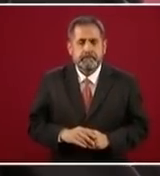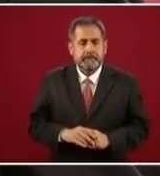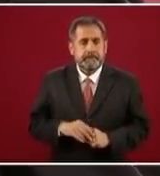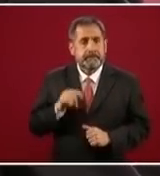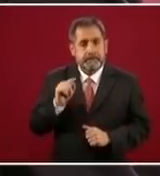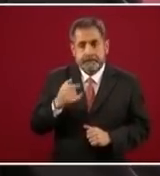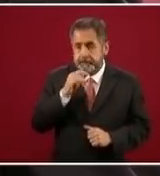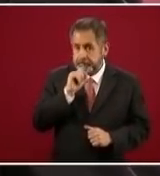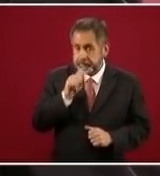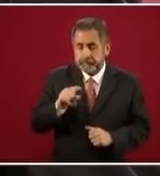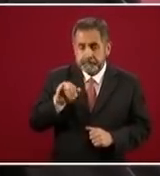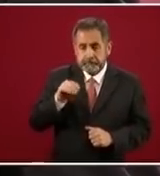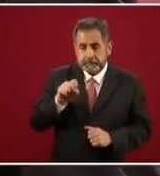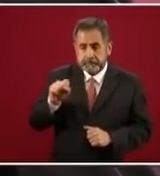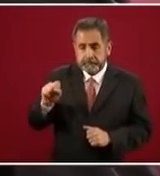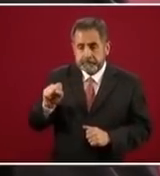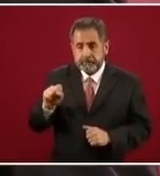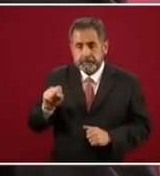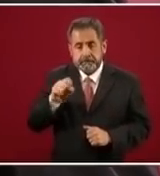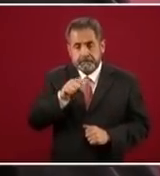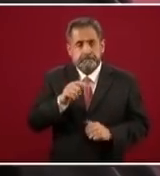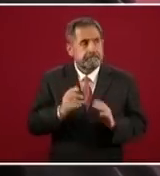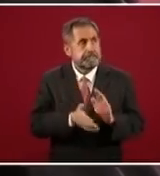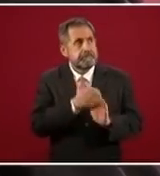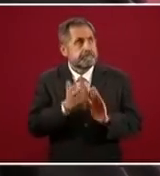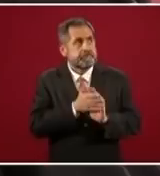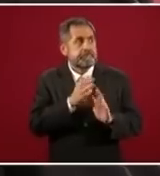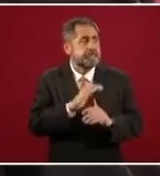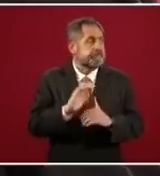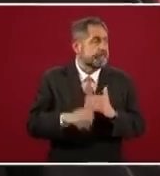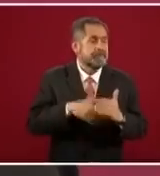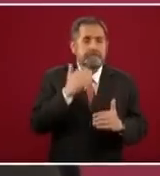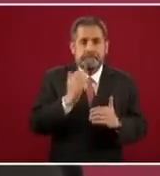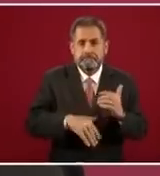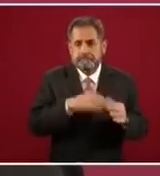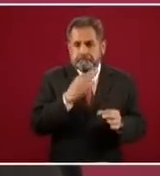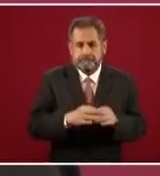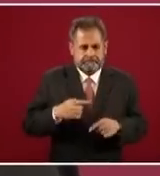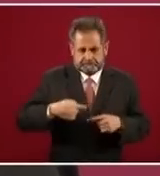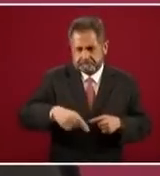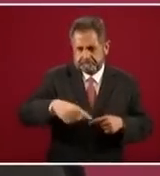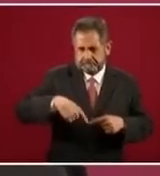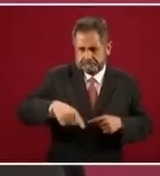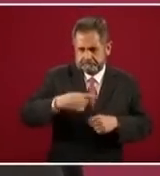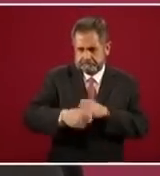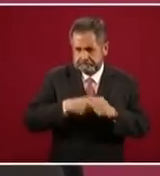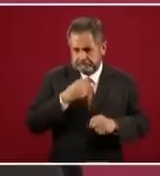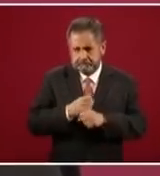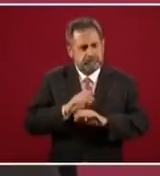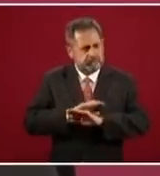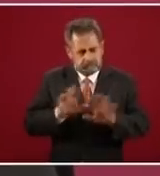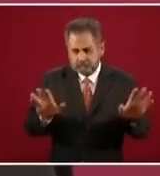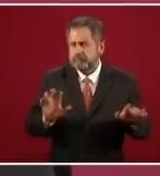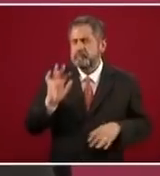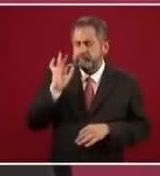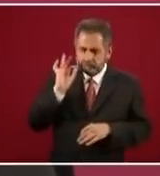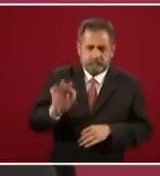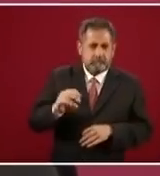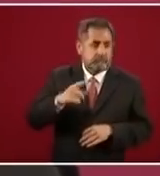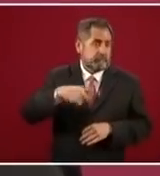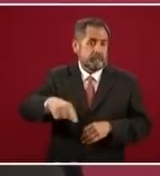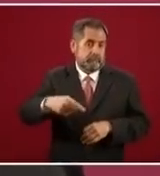va a terminar esta obra este año. Es una demanda